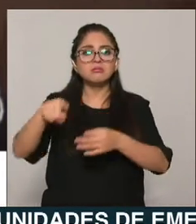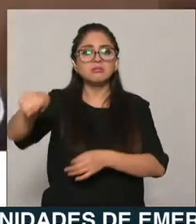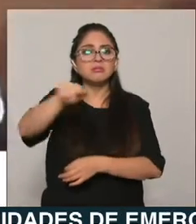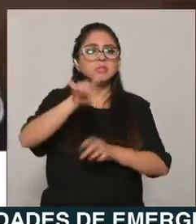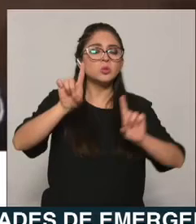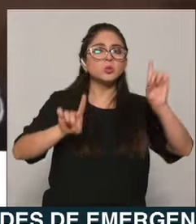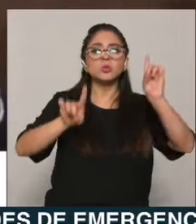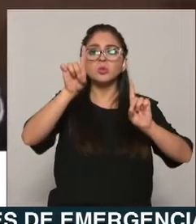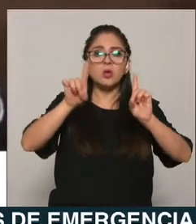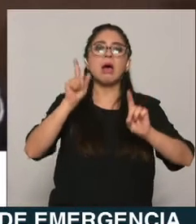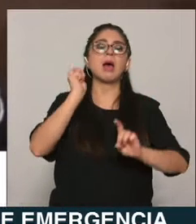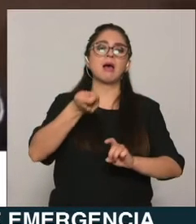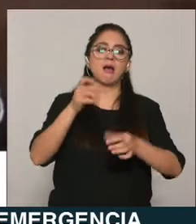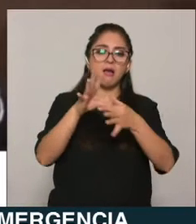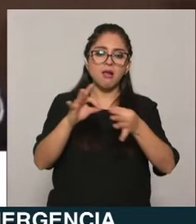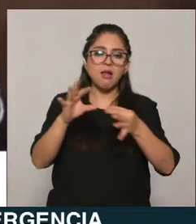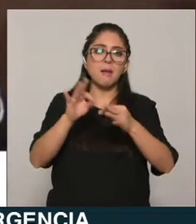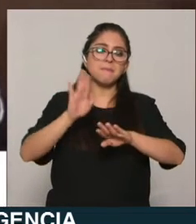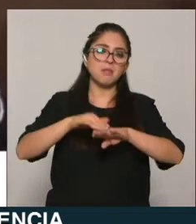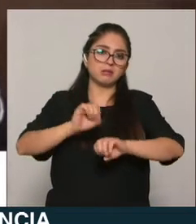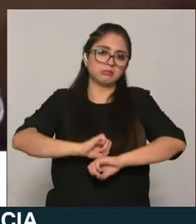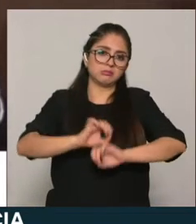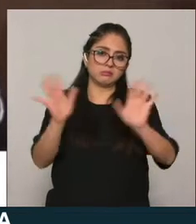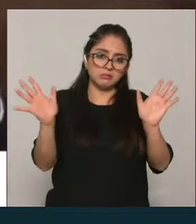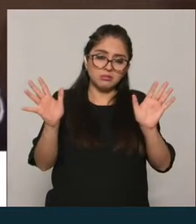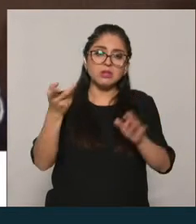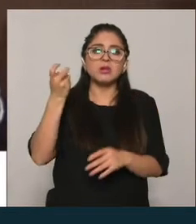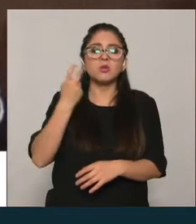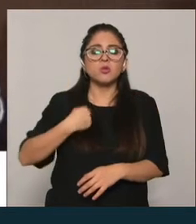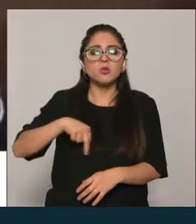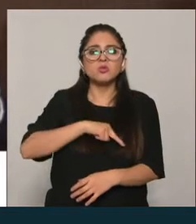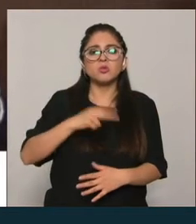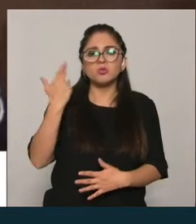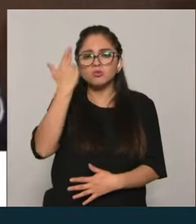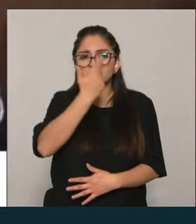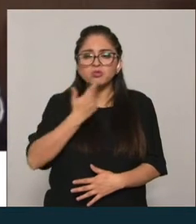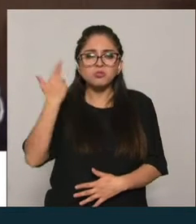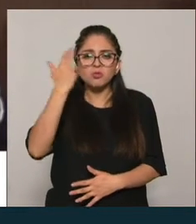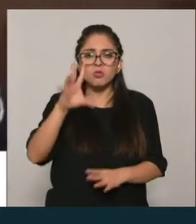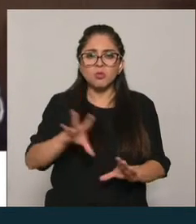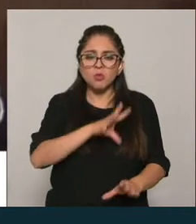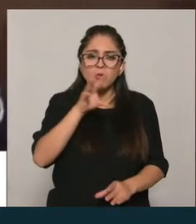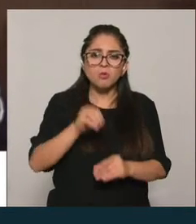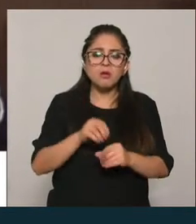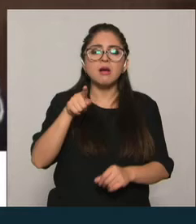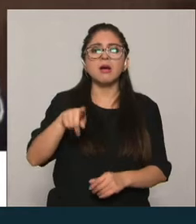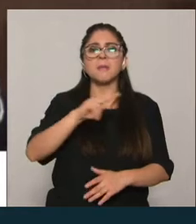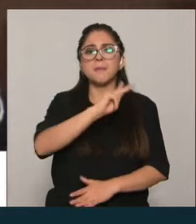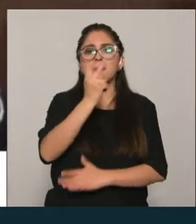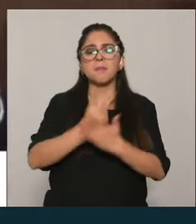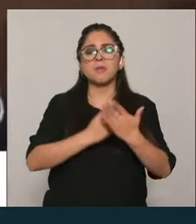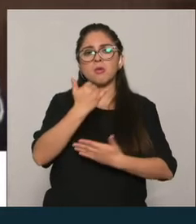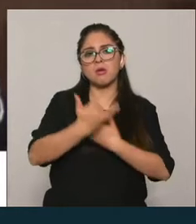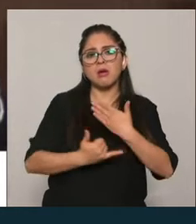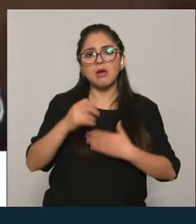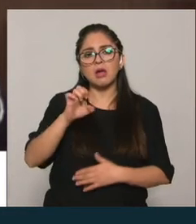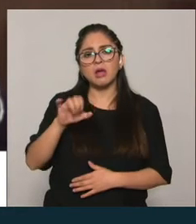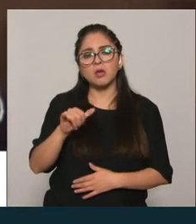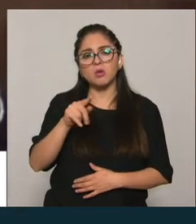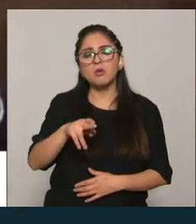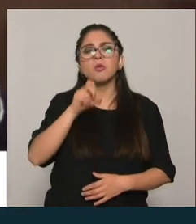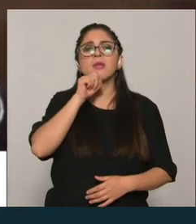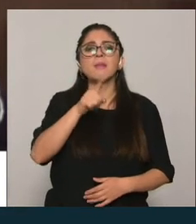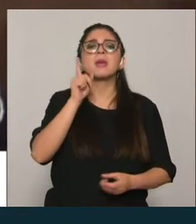tienen. Estamos concluyendo ya todos los estudios, ya se tiene desde luego el proyecto ejecutivo, ya se tiene el estudio de